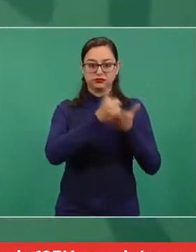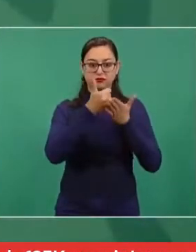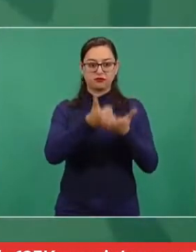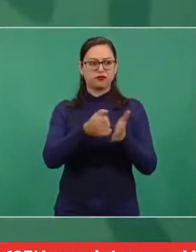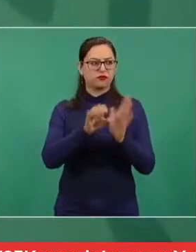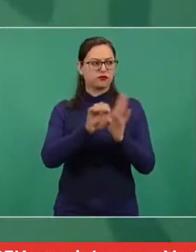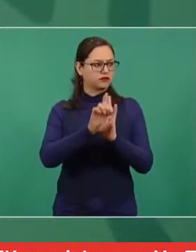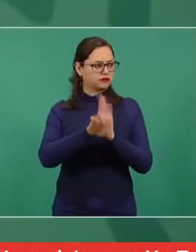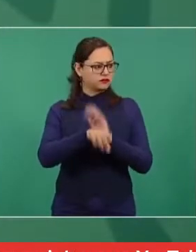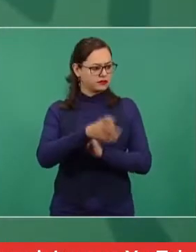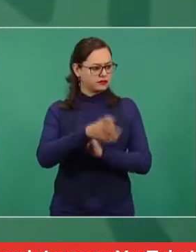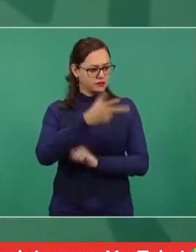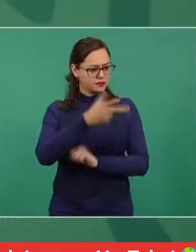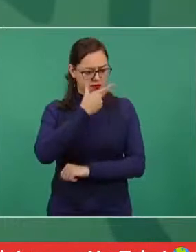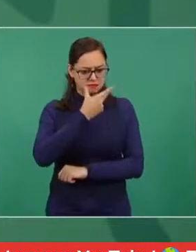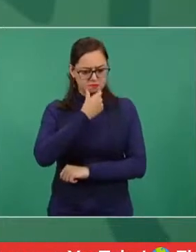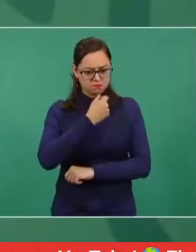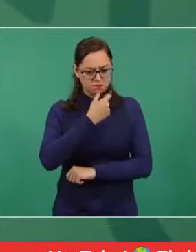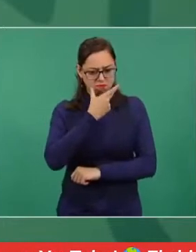señor